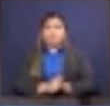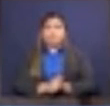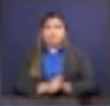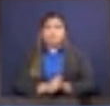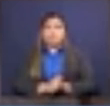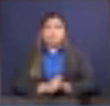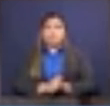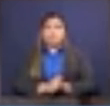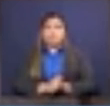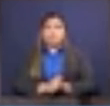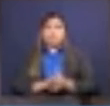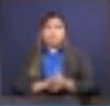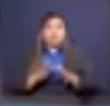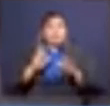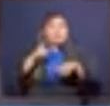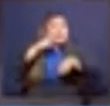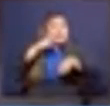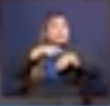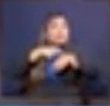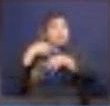y hasta un mediano plazo.